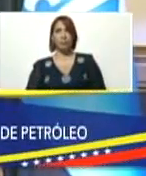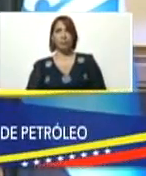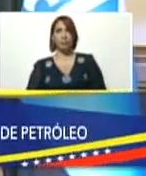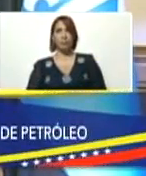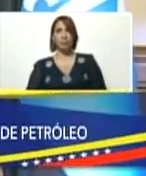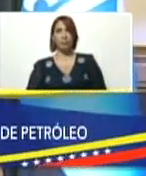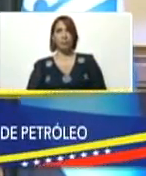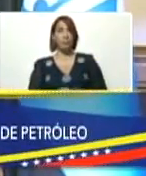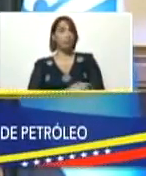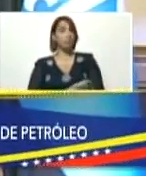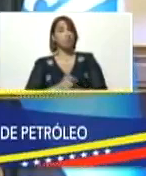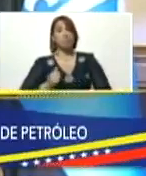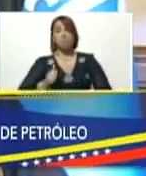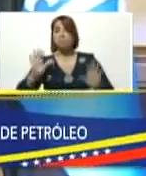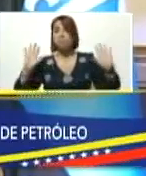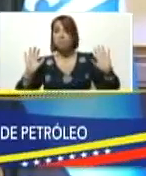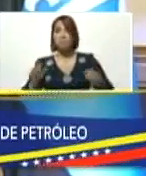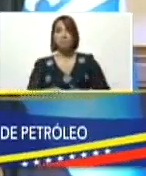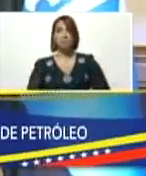Árdale a quien le arda.